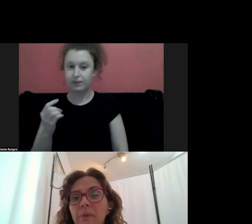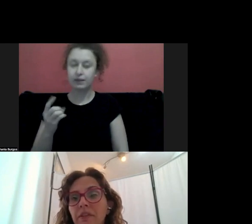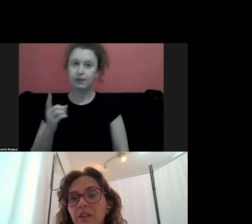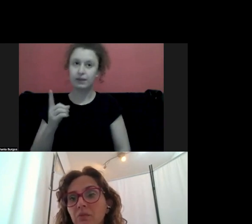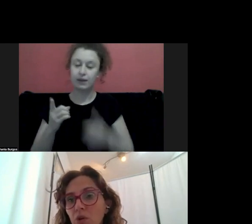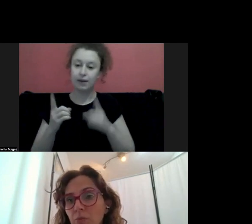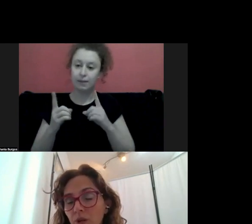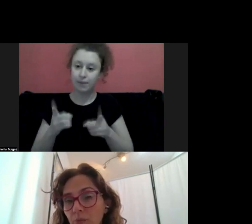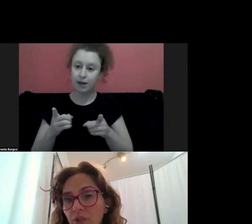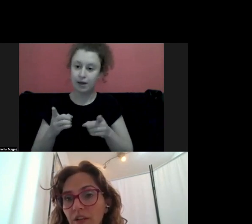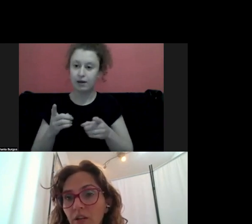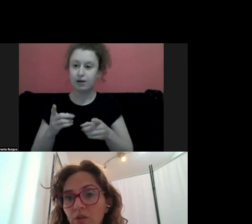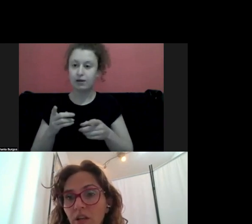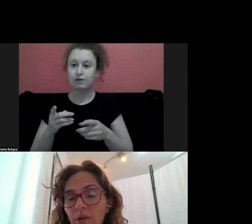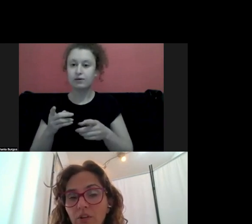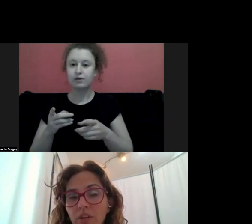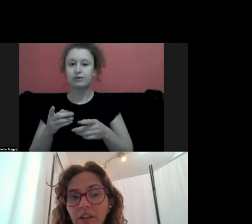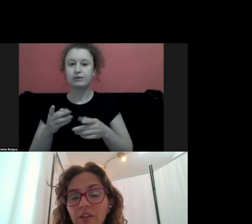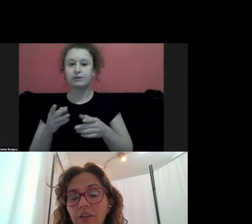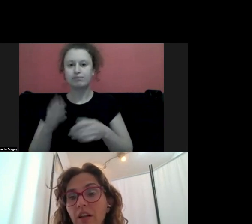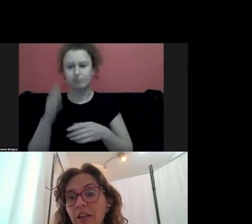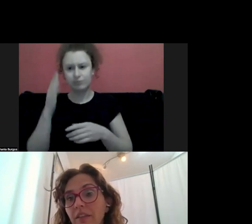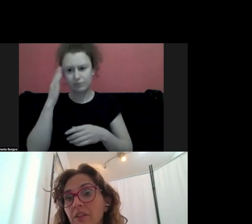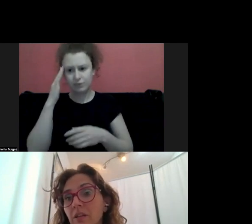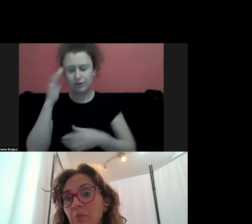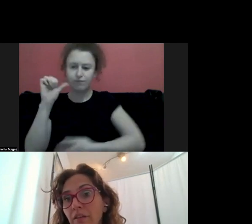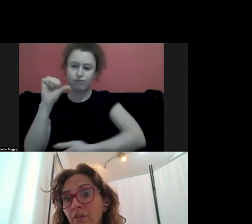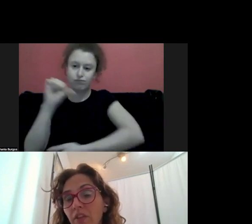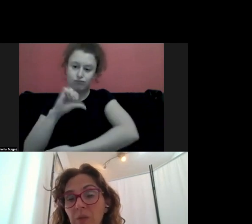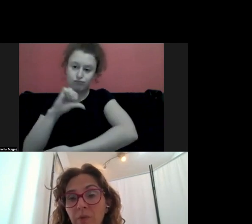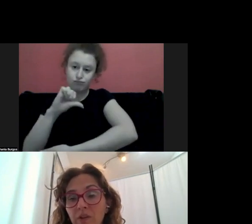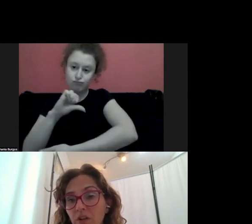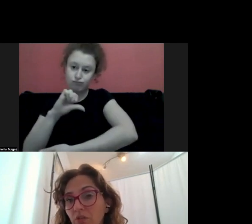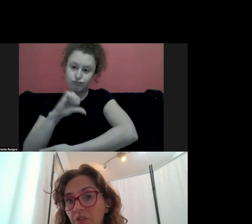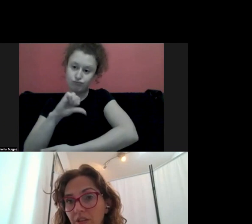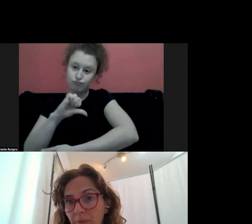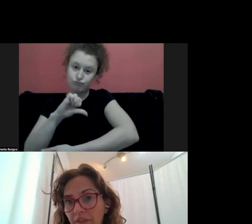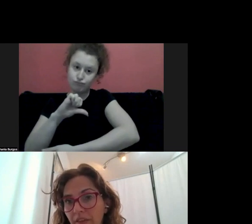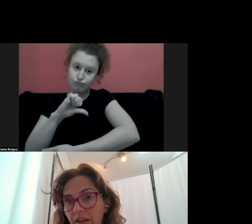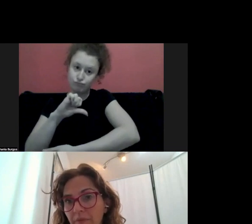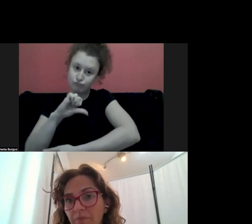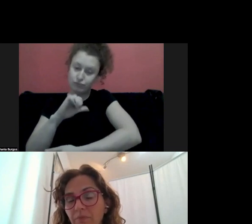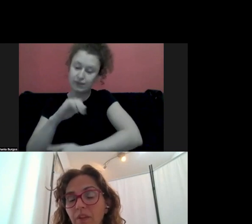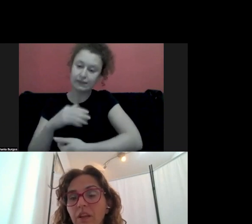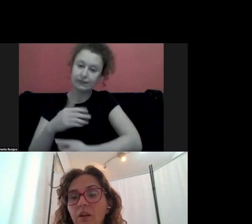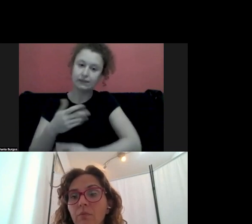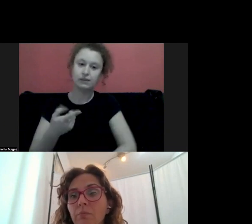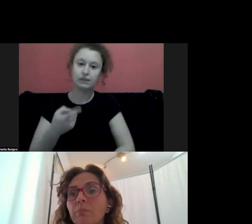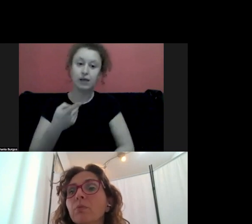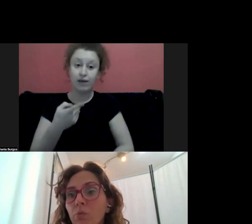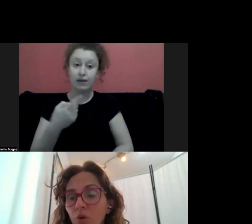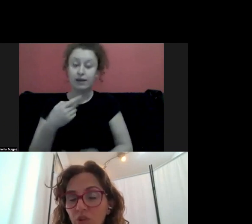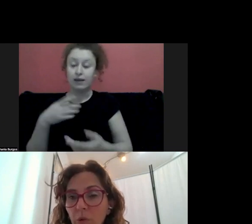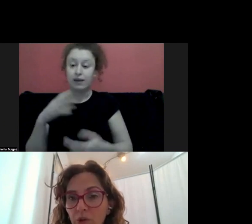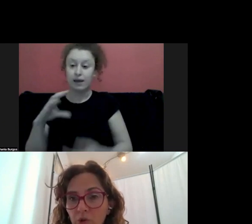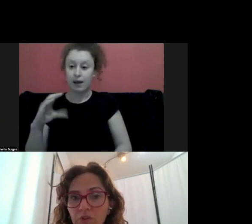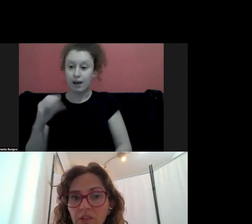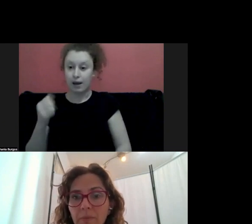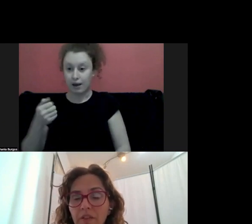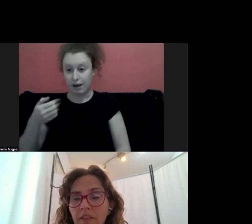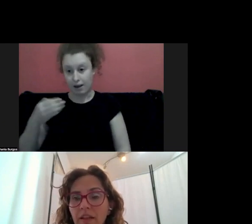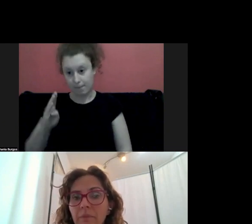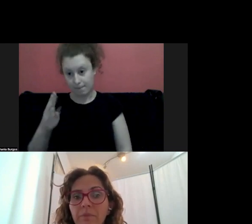El capacitismo, lo explico por si alguien no sabe lo que es aquella discriminación de las personas con discapacidad, con motivo